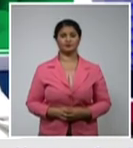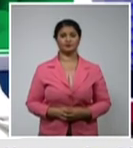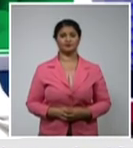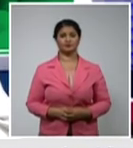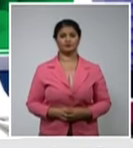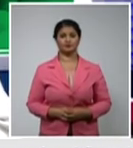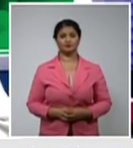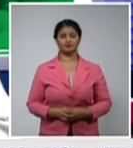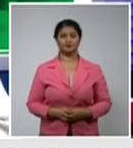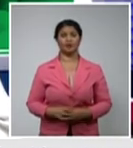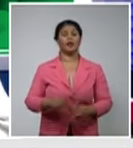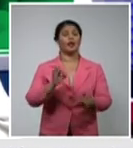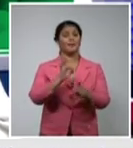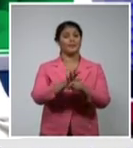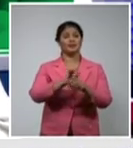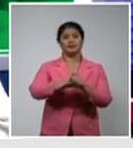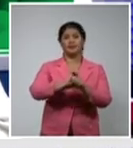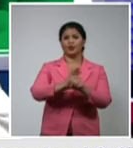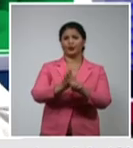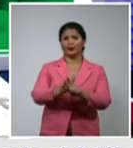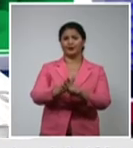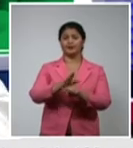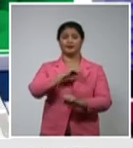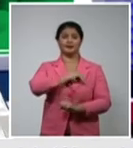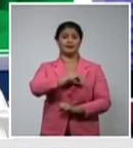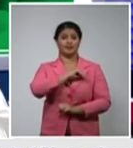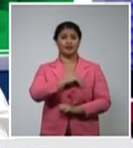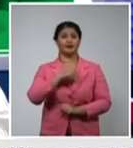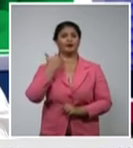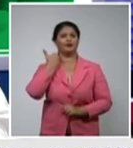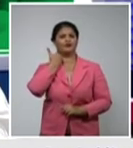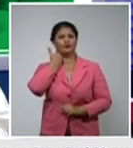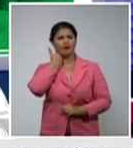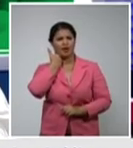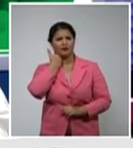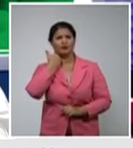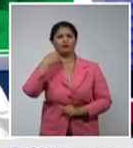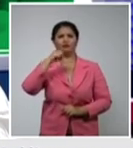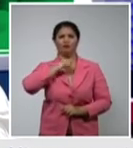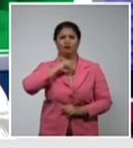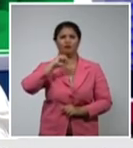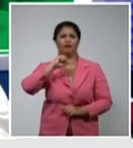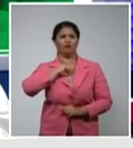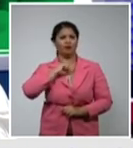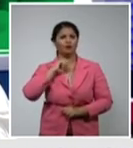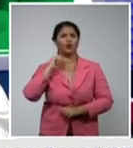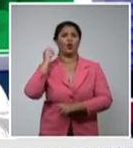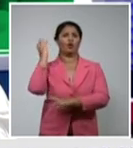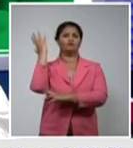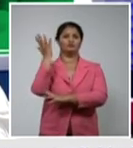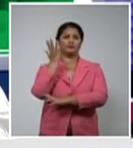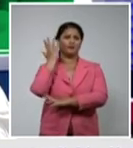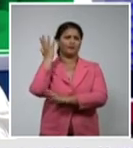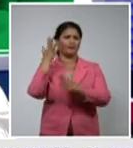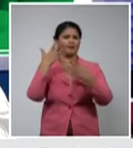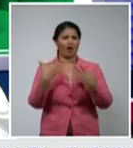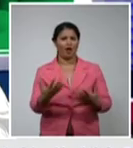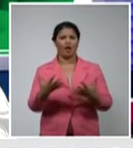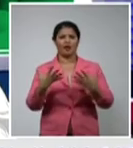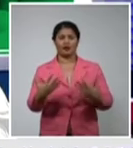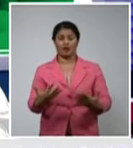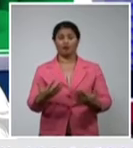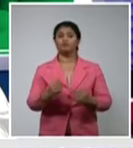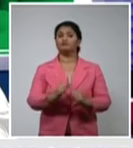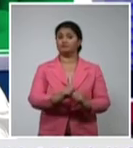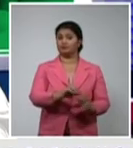fiebre, tos seca y decaimiento. es identificada por la pesquisa que realiza su